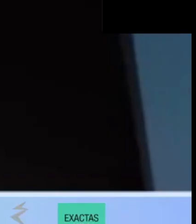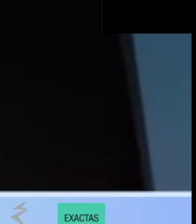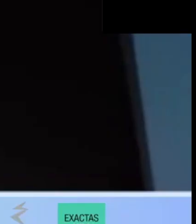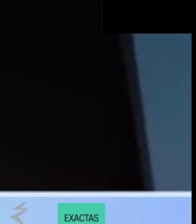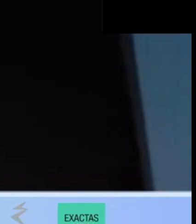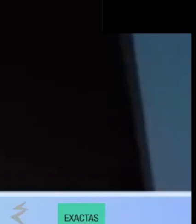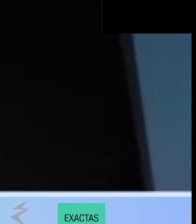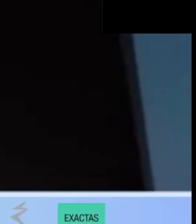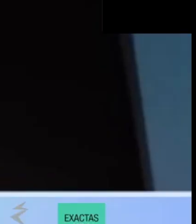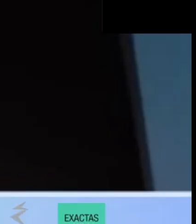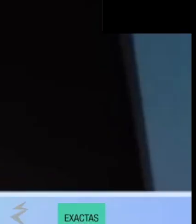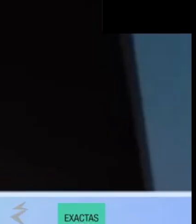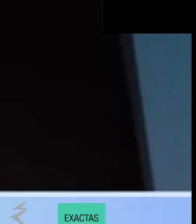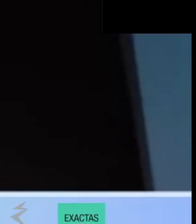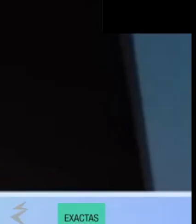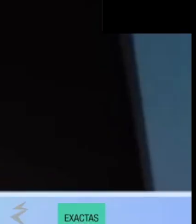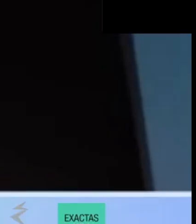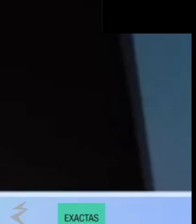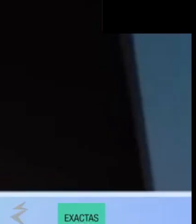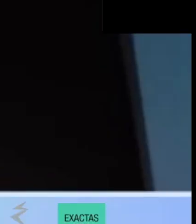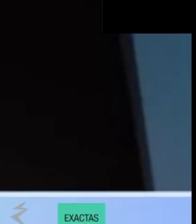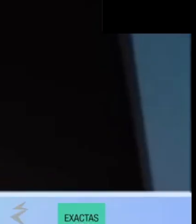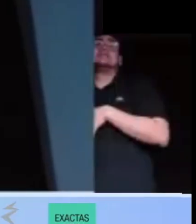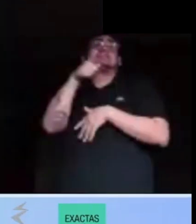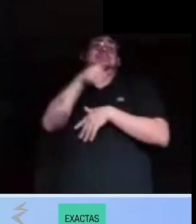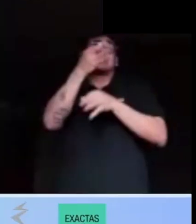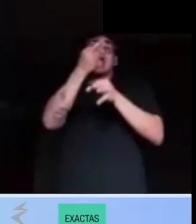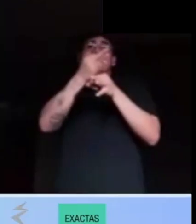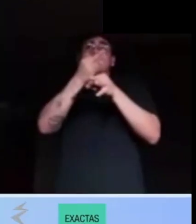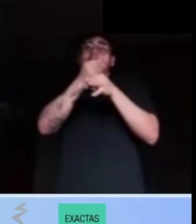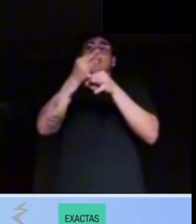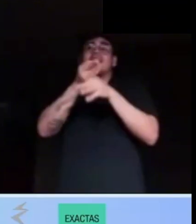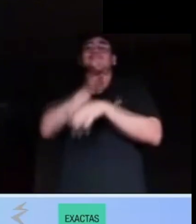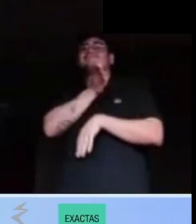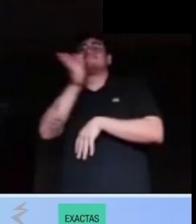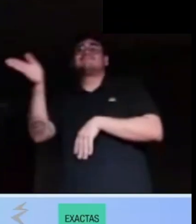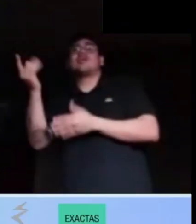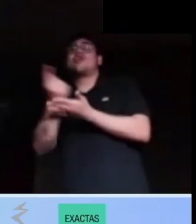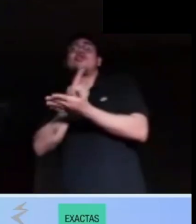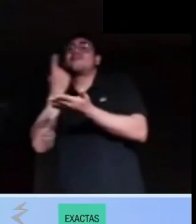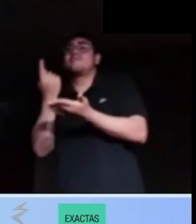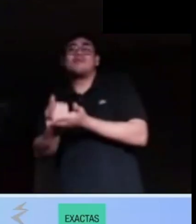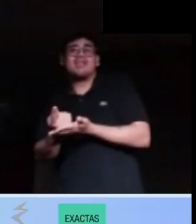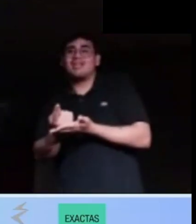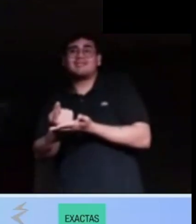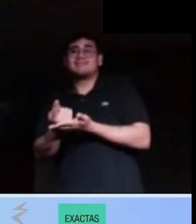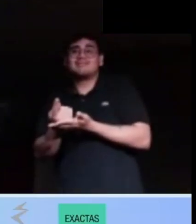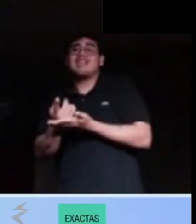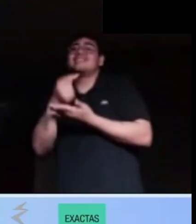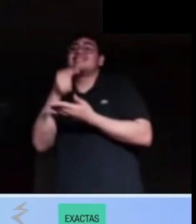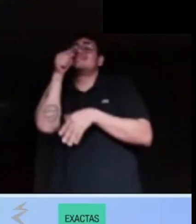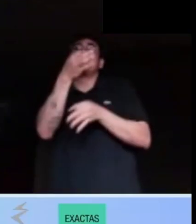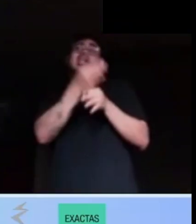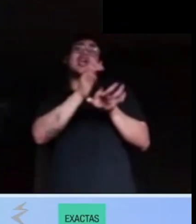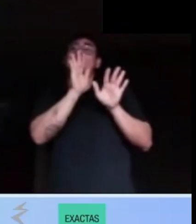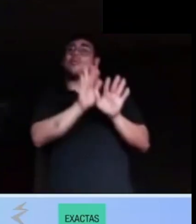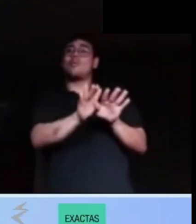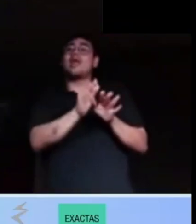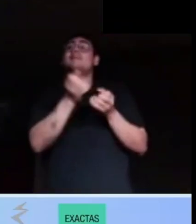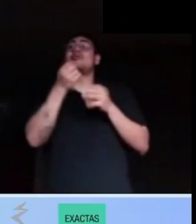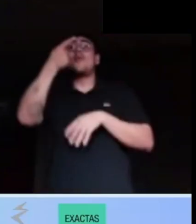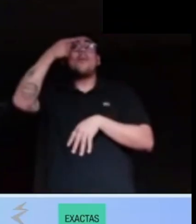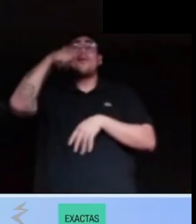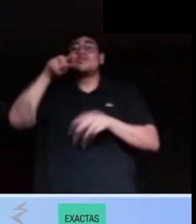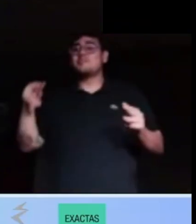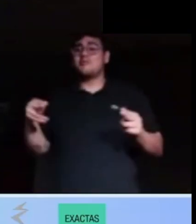no ha permitido que los chicos salgan de la escuela, y ese último encuentro lo queremos hacer acá. Entonces, todavía no está cerrado. Como